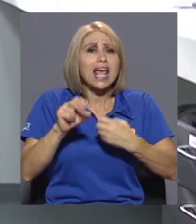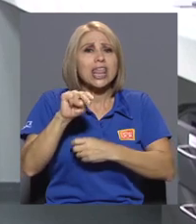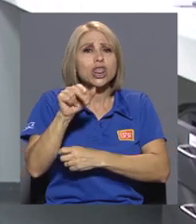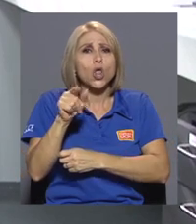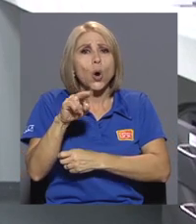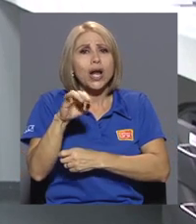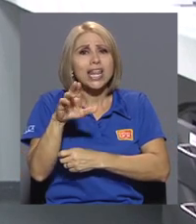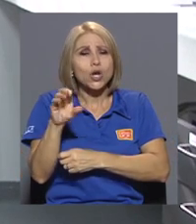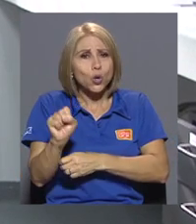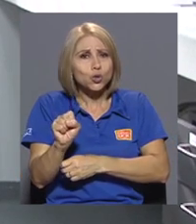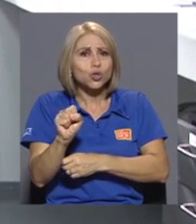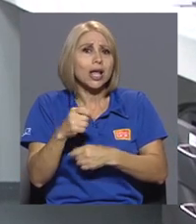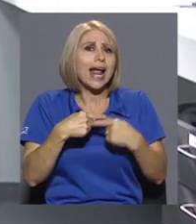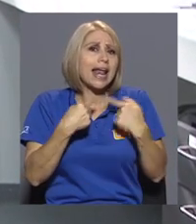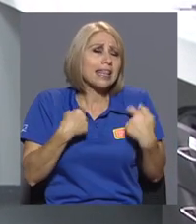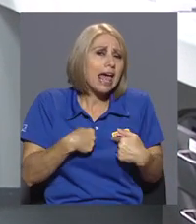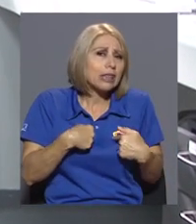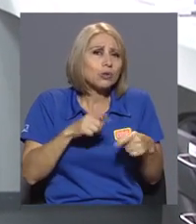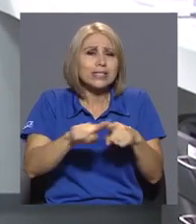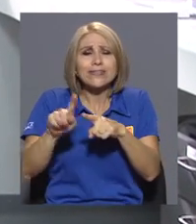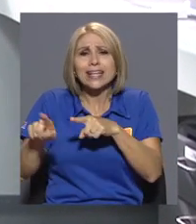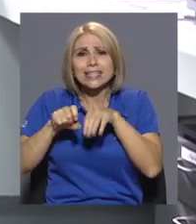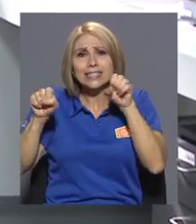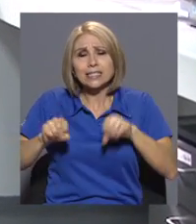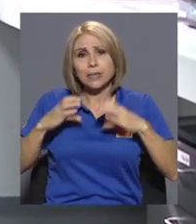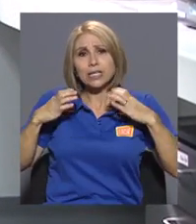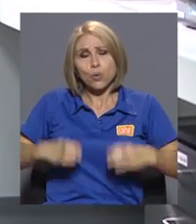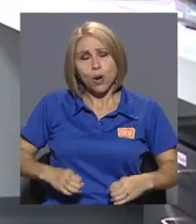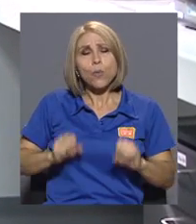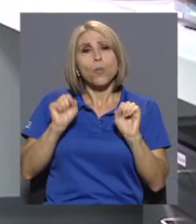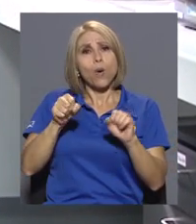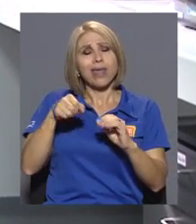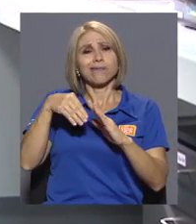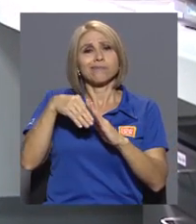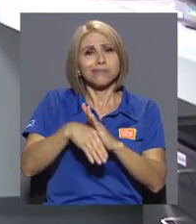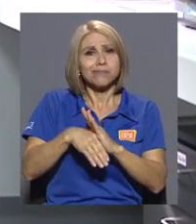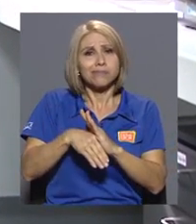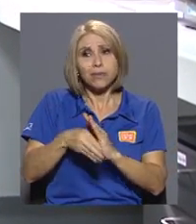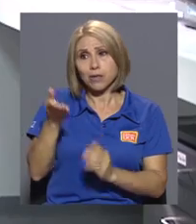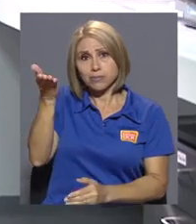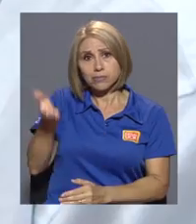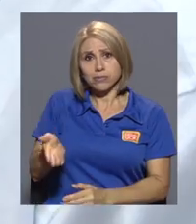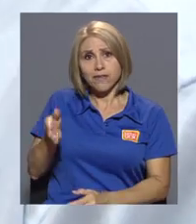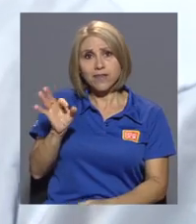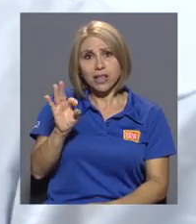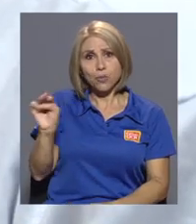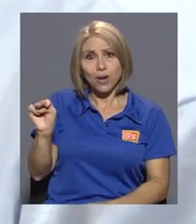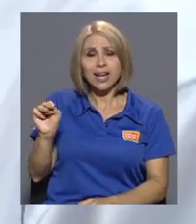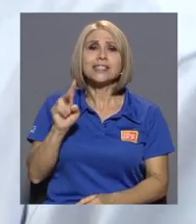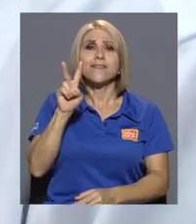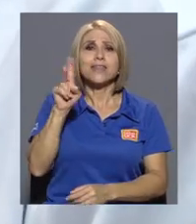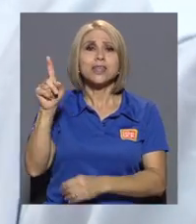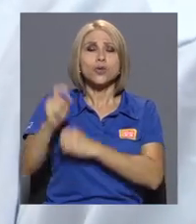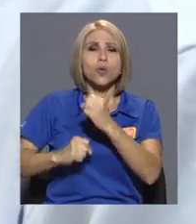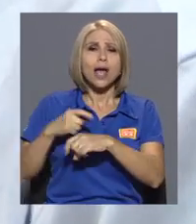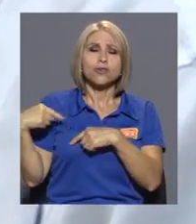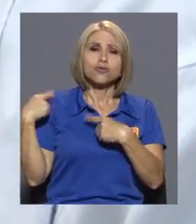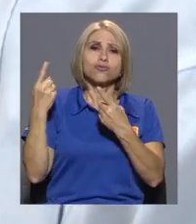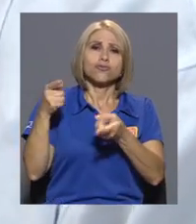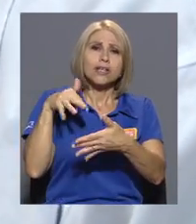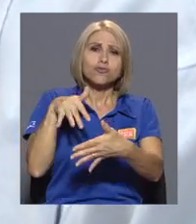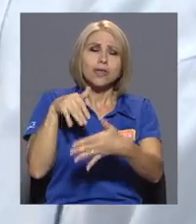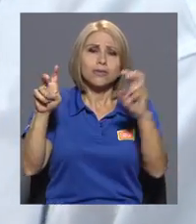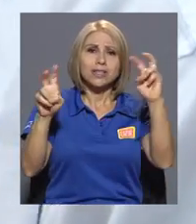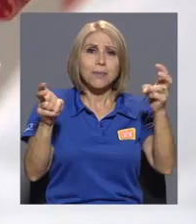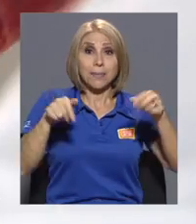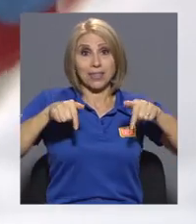todos los sistemas se ven afectados. De acuerdo con Fernando Morales, quien tiene 21 años estudiando el tema, a